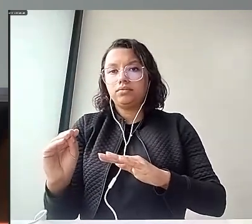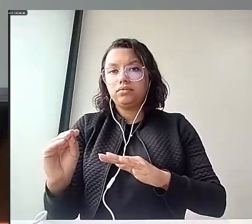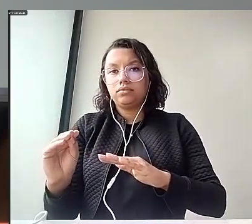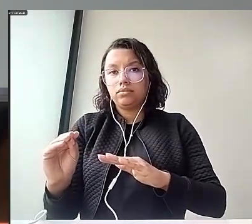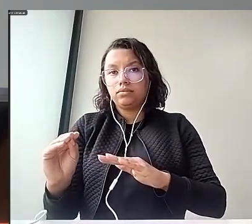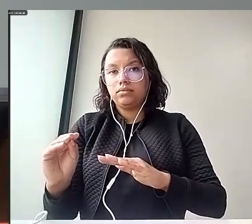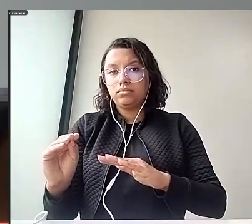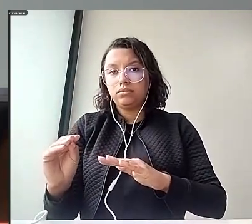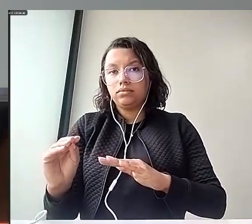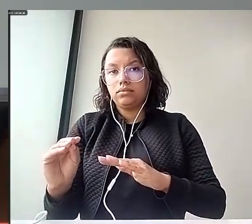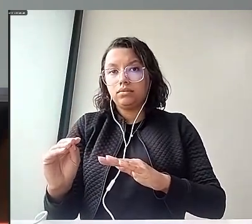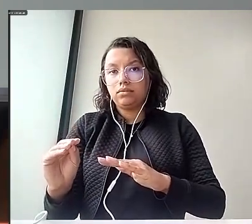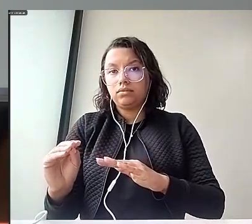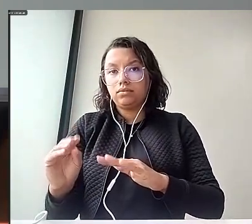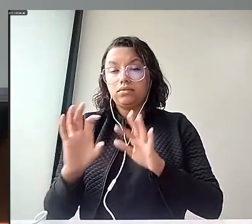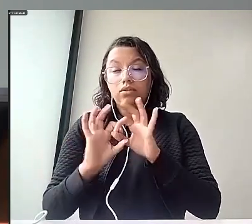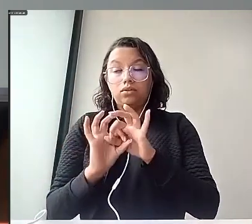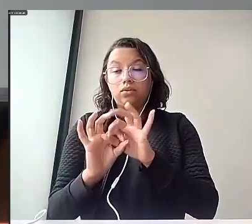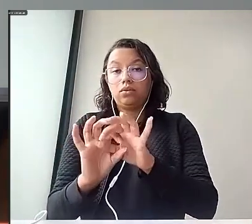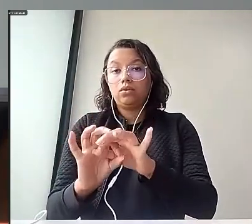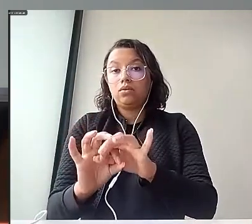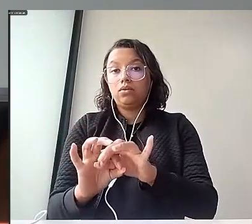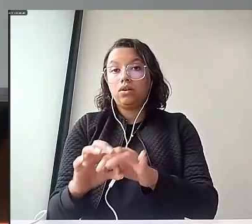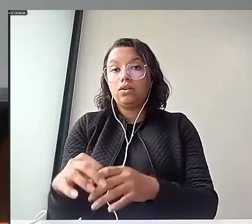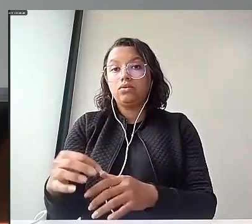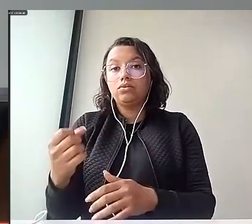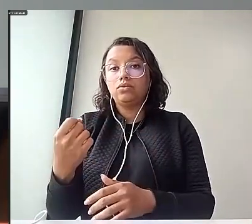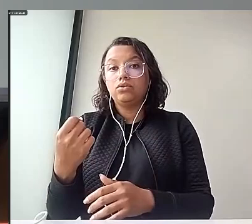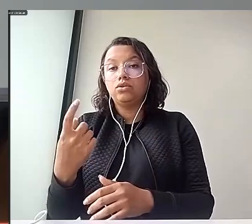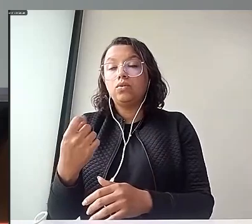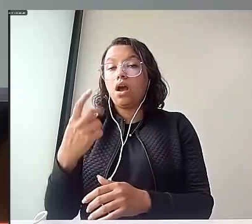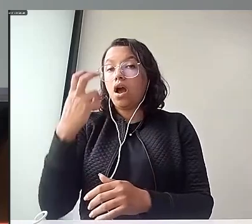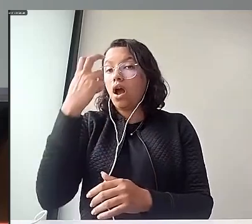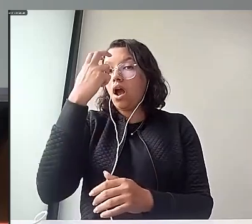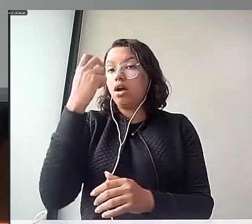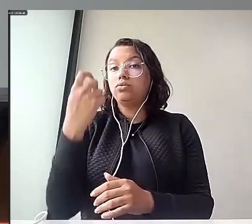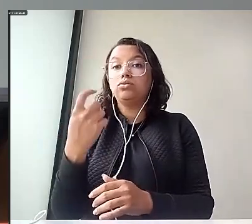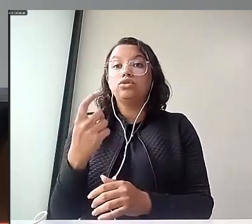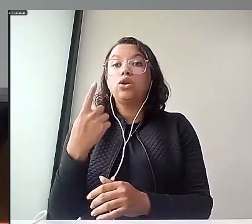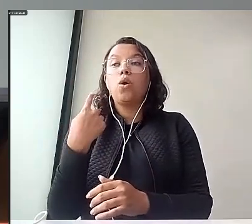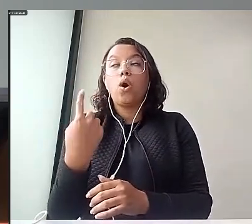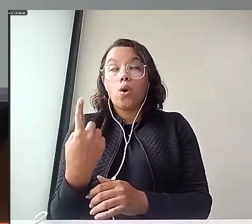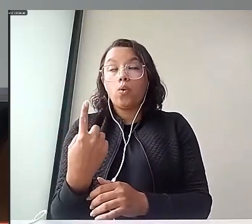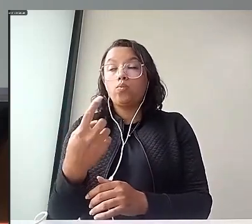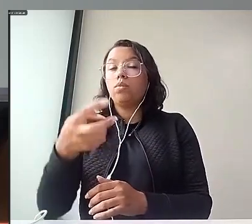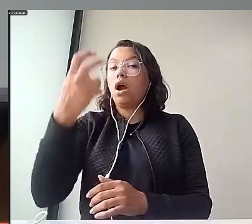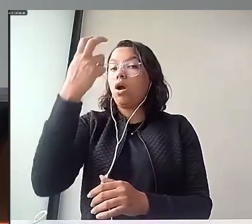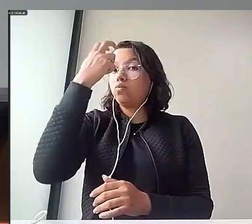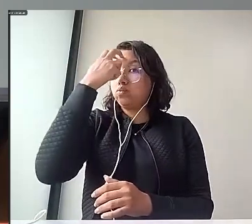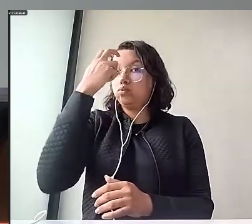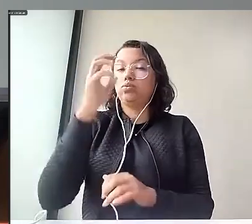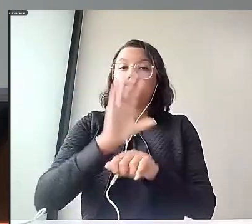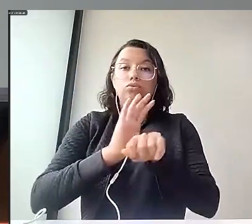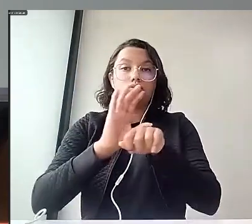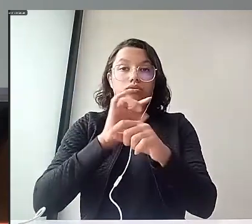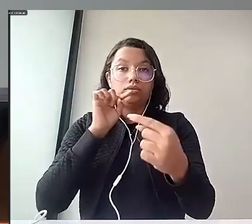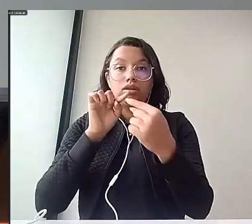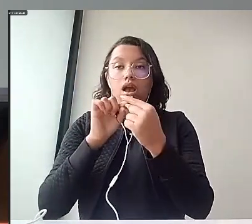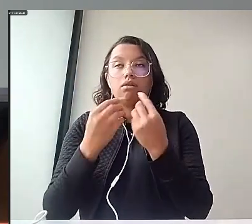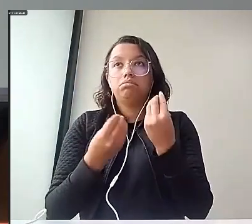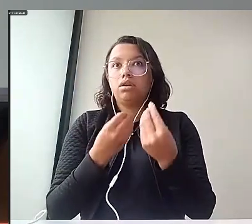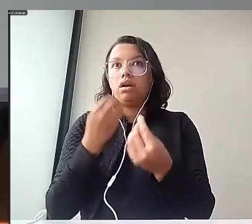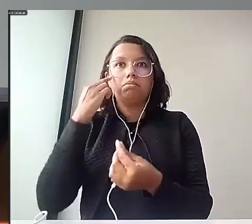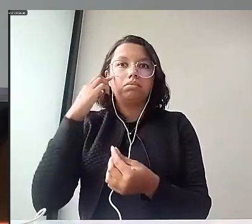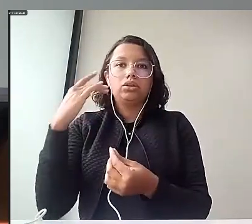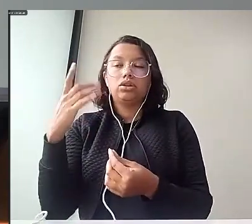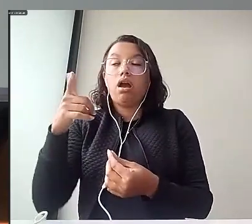el contexto de una cultura constitucional específica. no se pueden imaginar otras